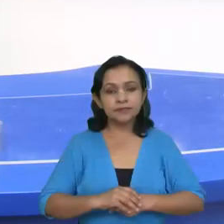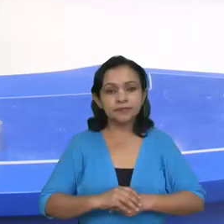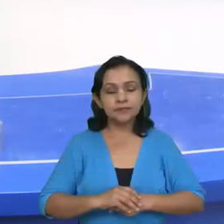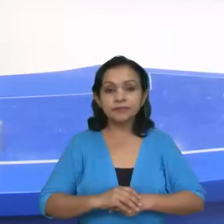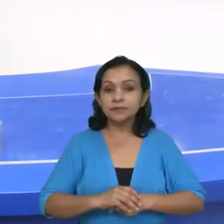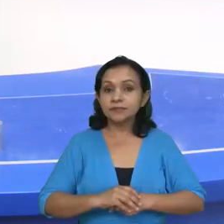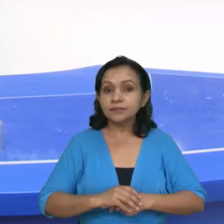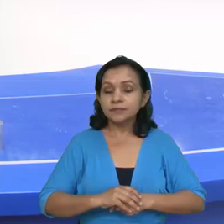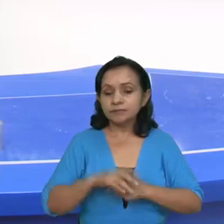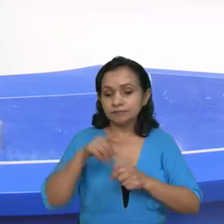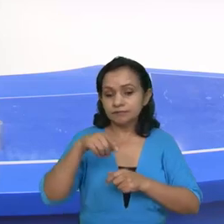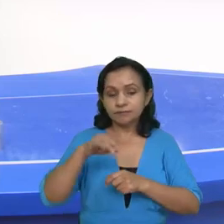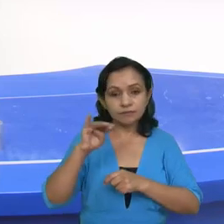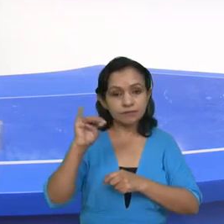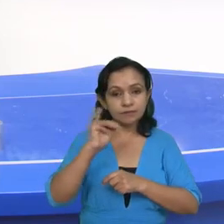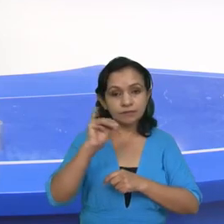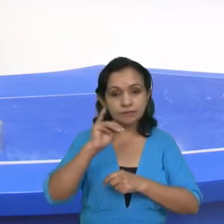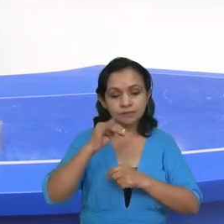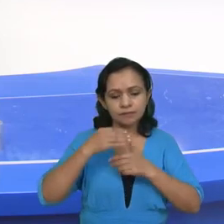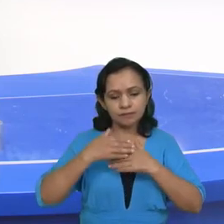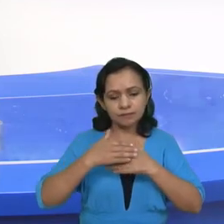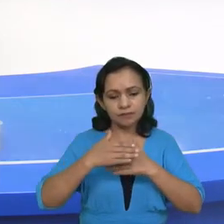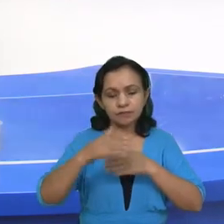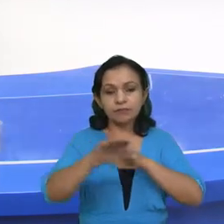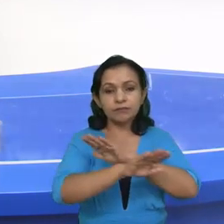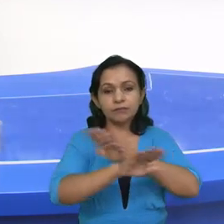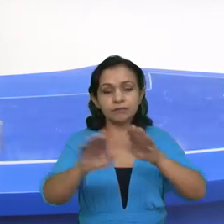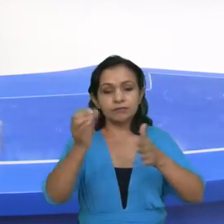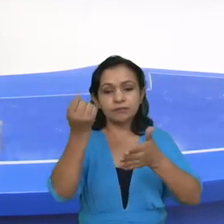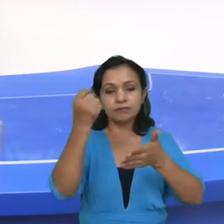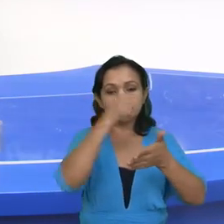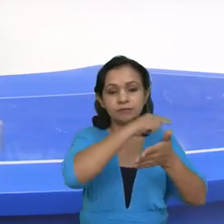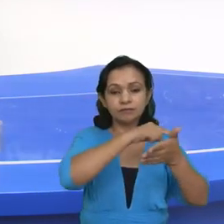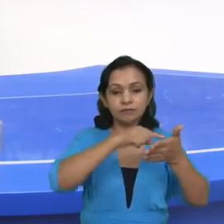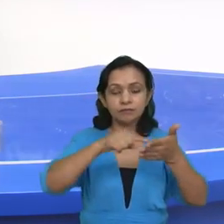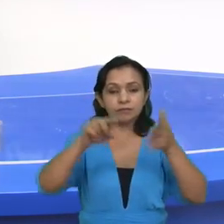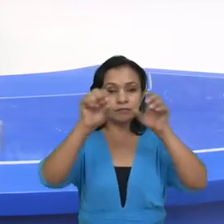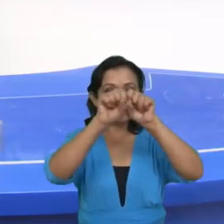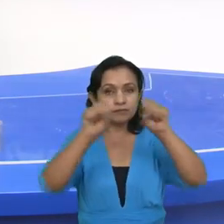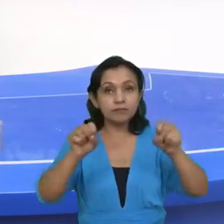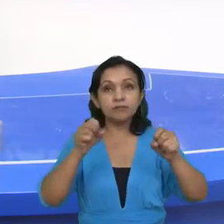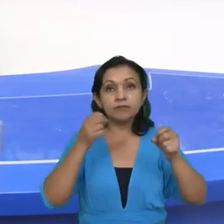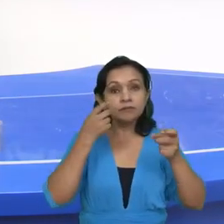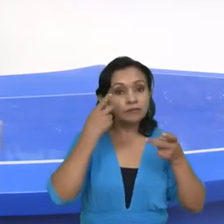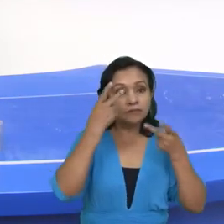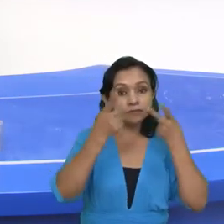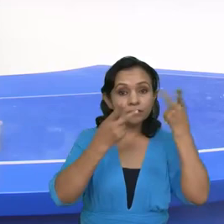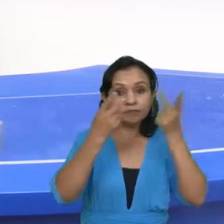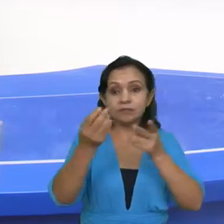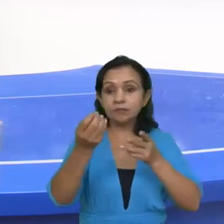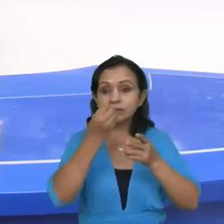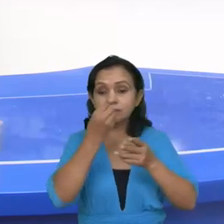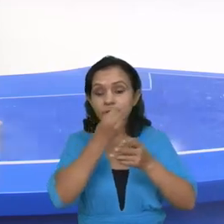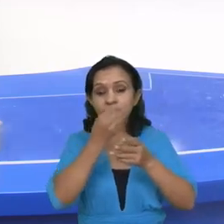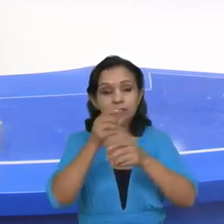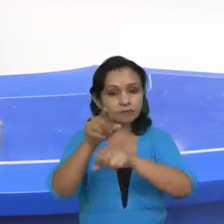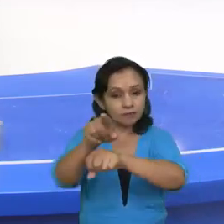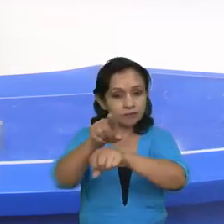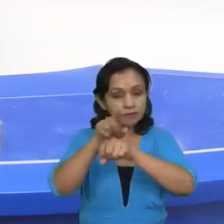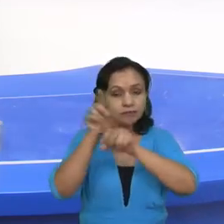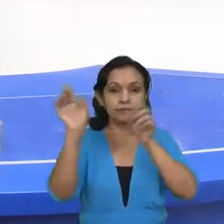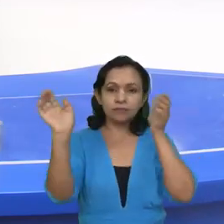desde este miércoles y hasta que finalice la semana santa la población que visite los comedores populares en el mercado roberto huembes